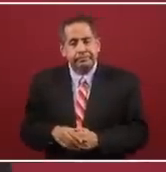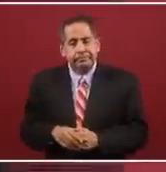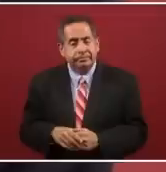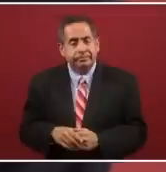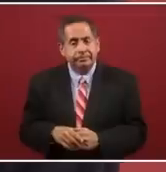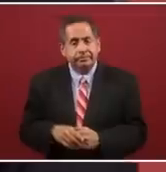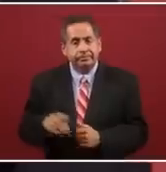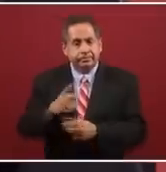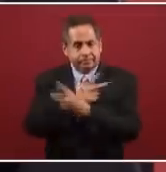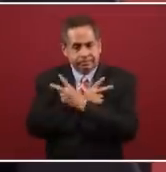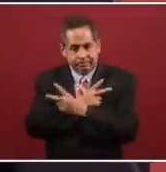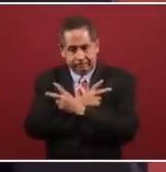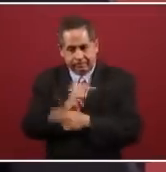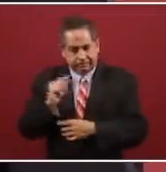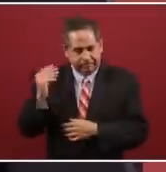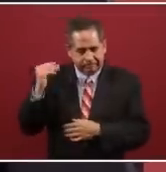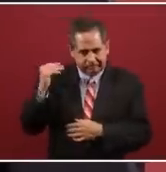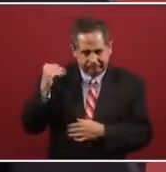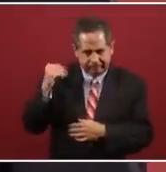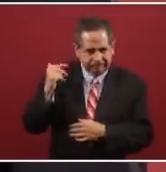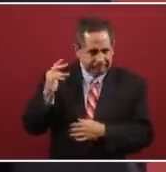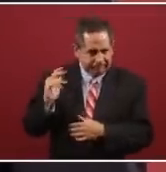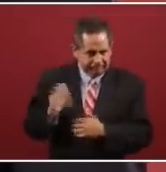de vacaciones,